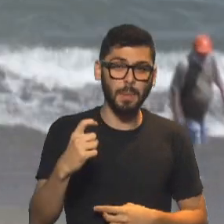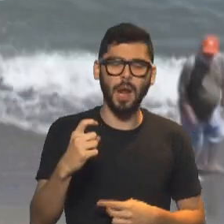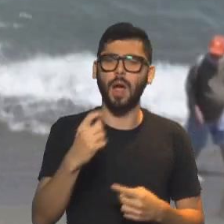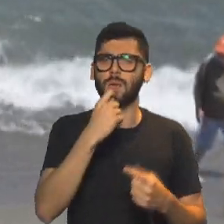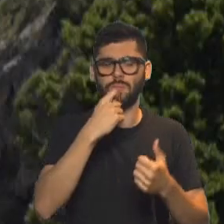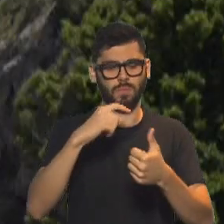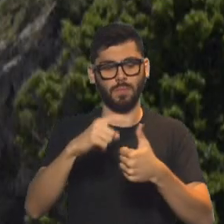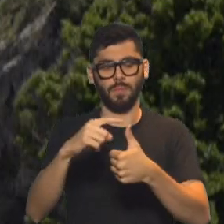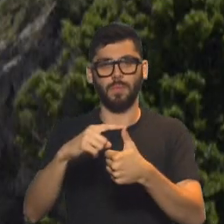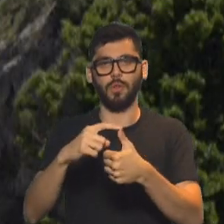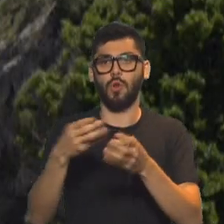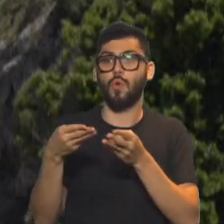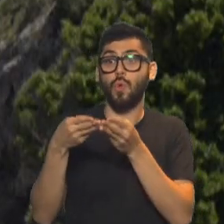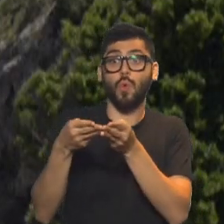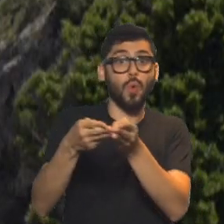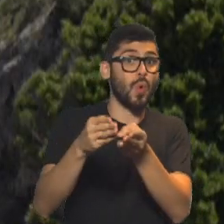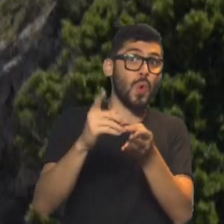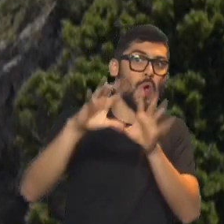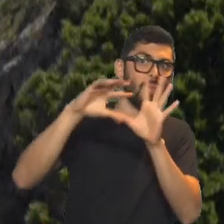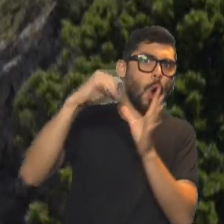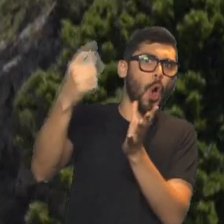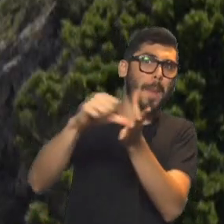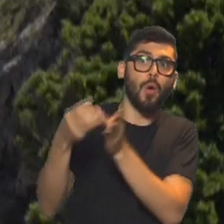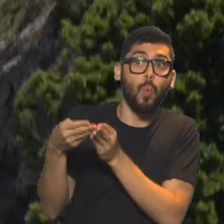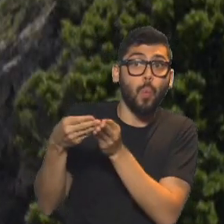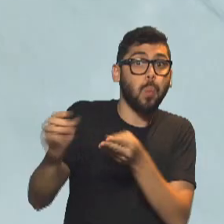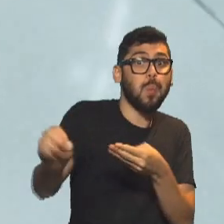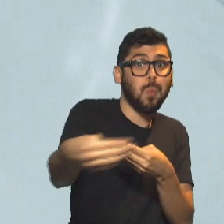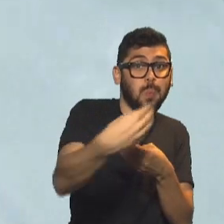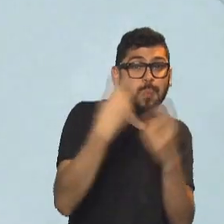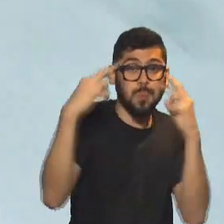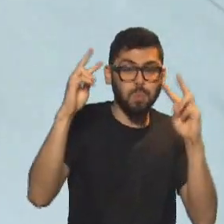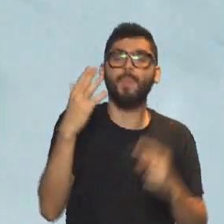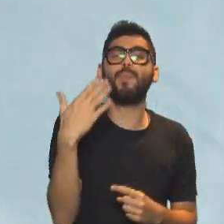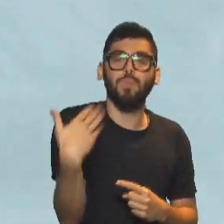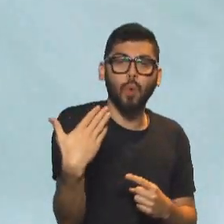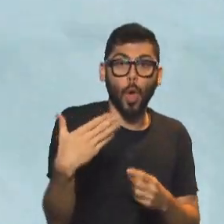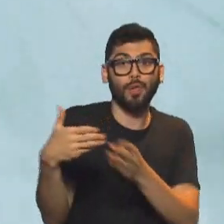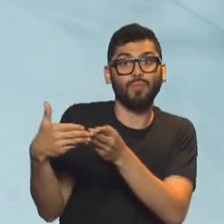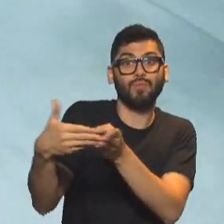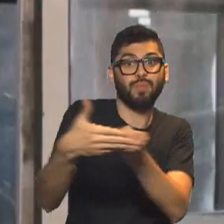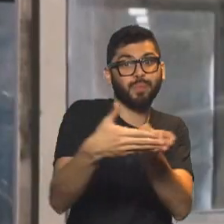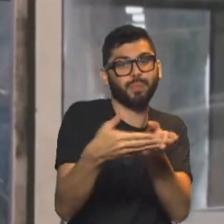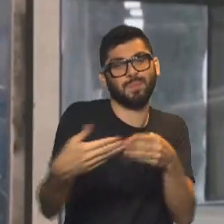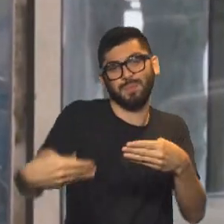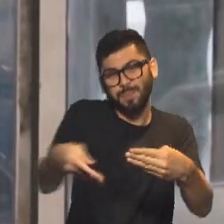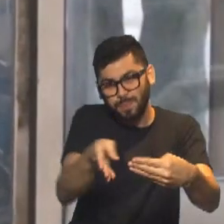la llegada de cruceros internacionales que desde hoy pueden amarrar en sus puertos